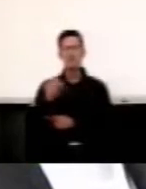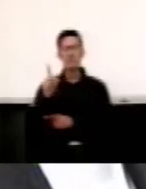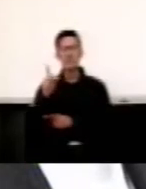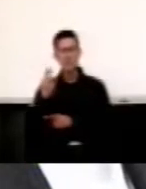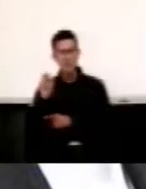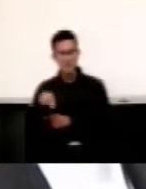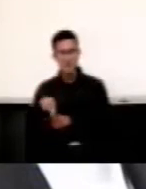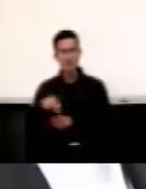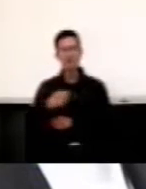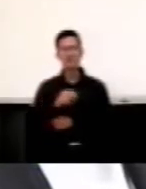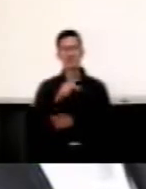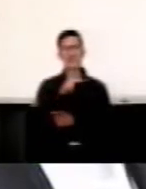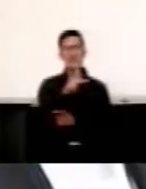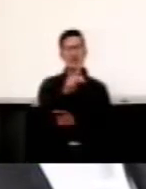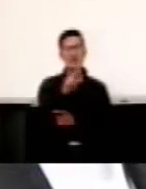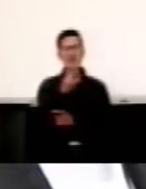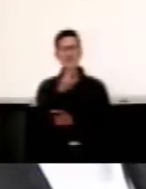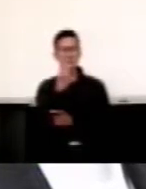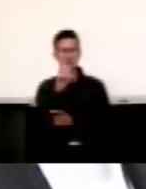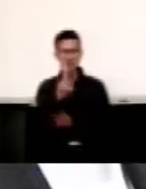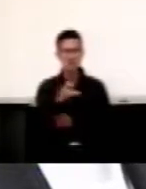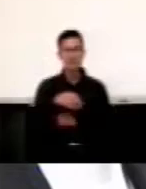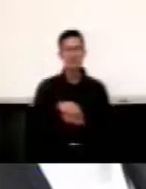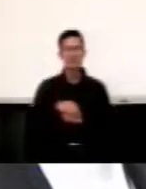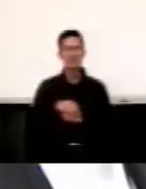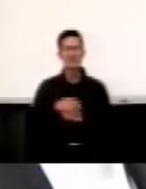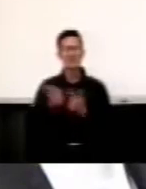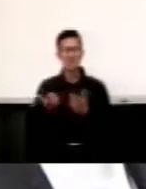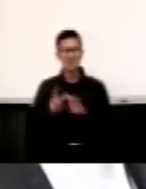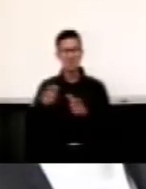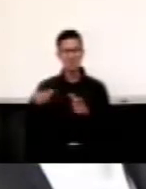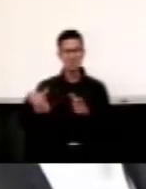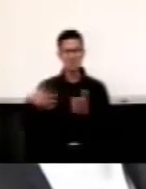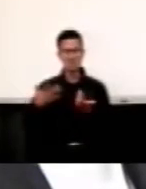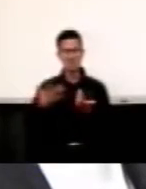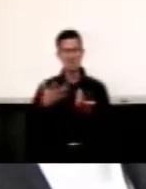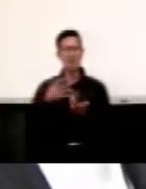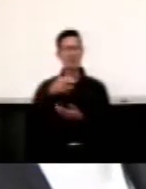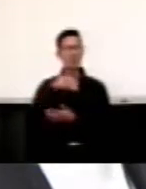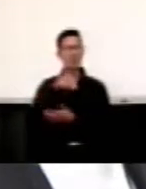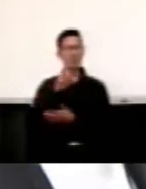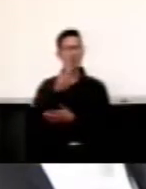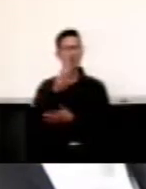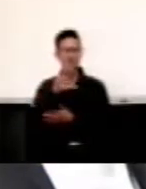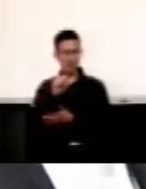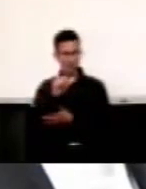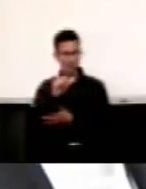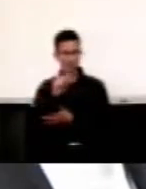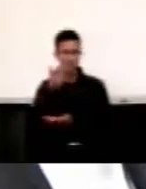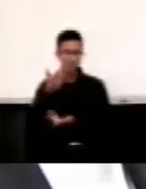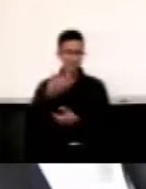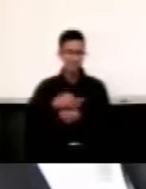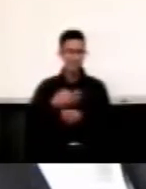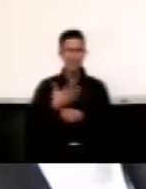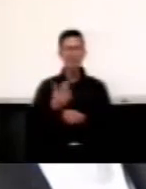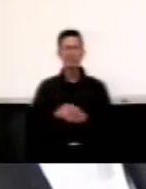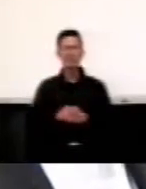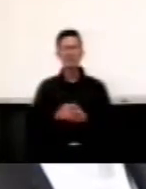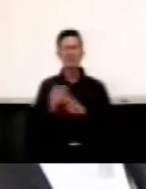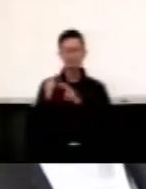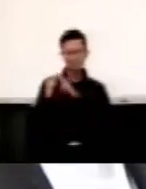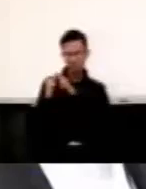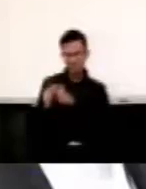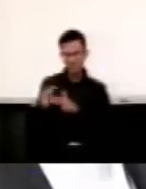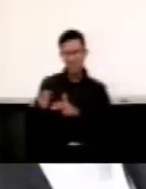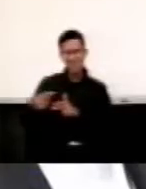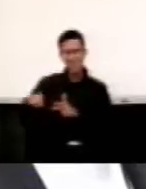de la Revolución Democrática y bueno, el partido de más reciente creación que tenemos, que es el Partido Morena, ¿no? Hace un tránsito de cómo